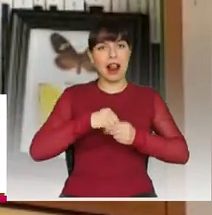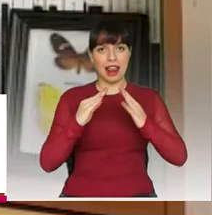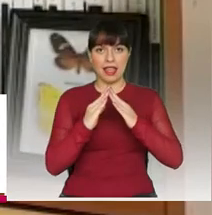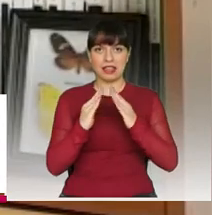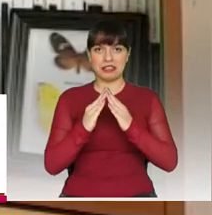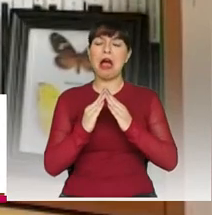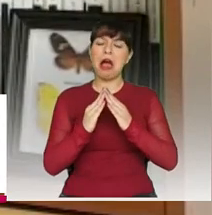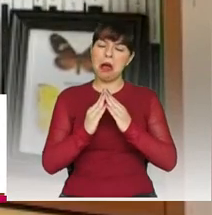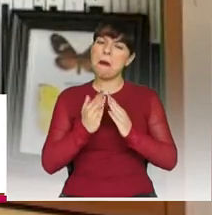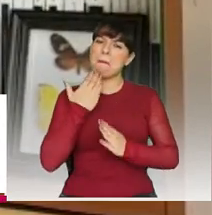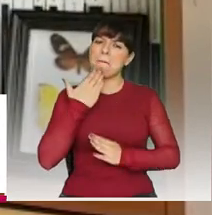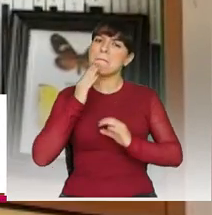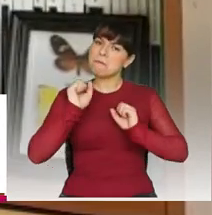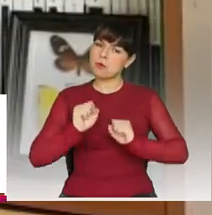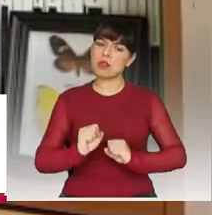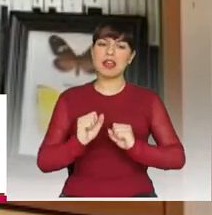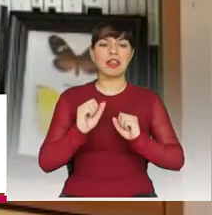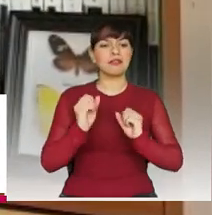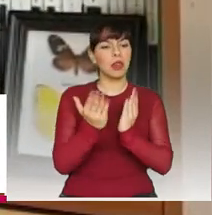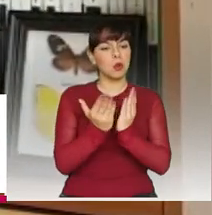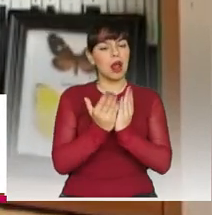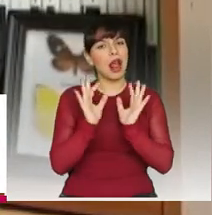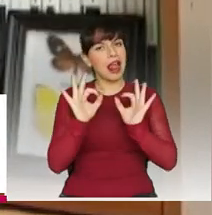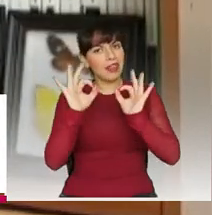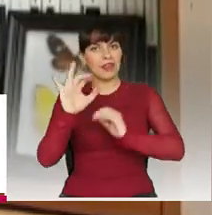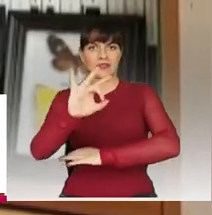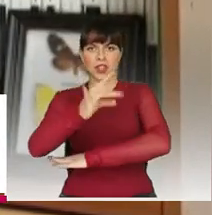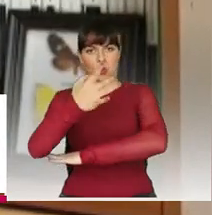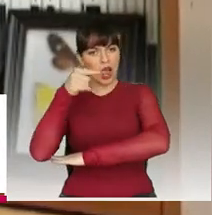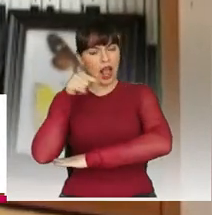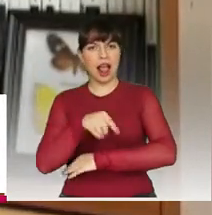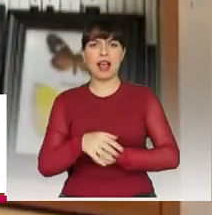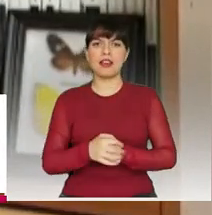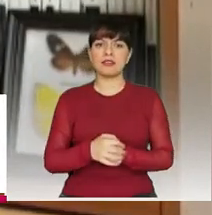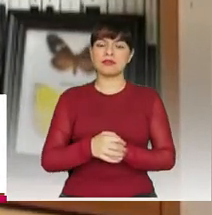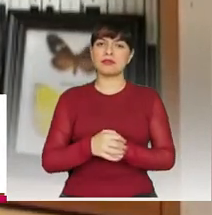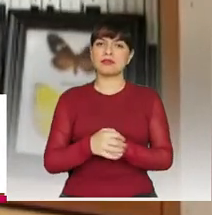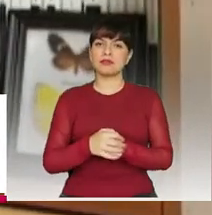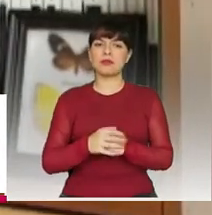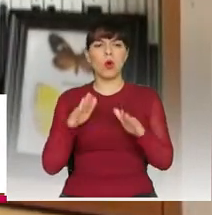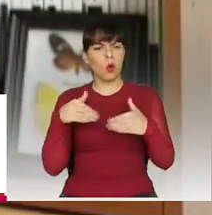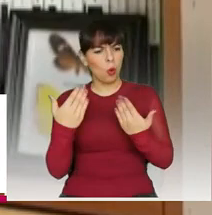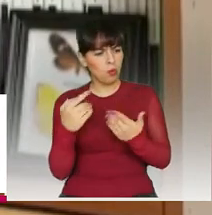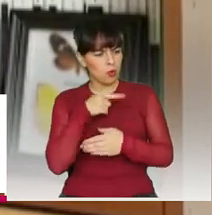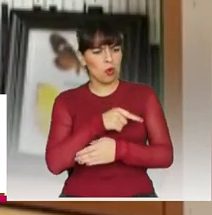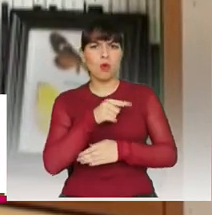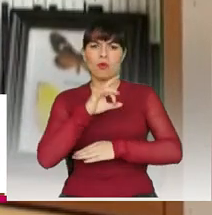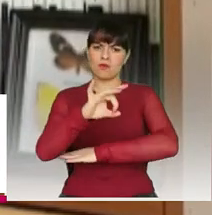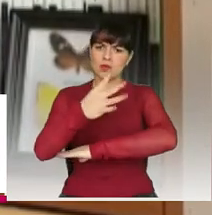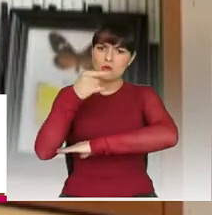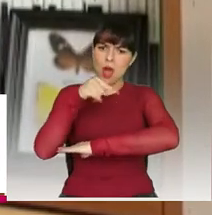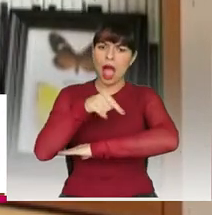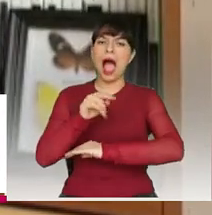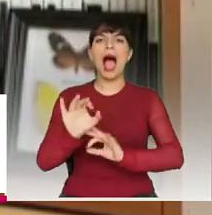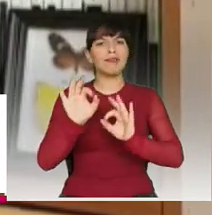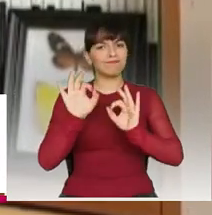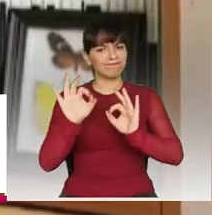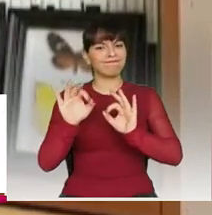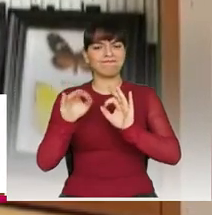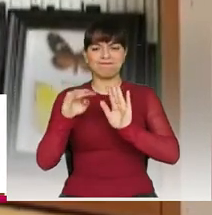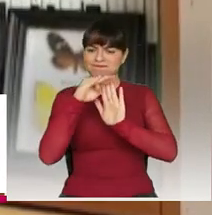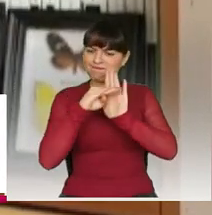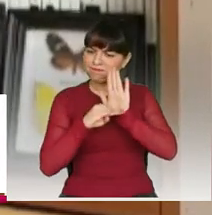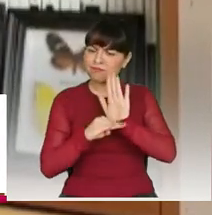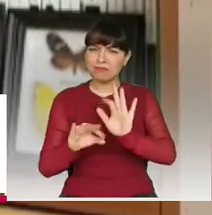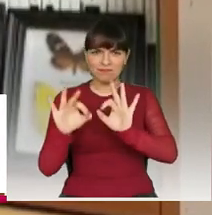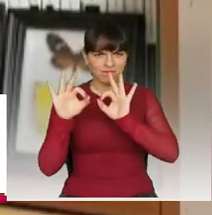de calidad con un modelo bastante robusto. Y también, cuando podamos regresar